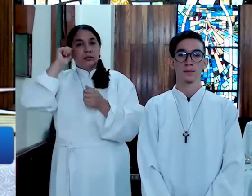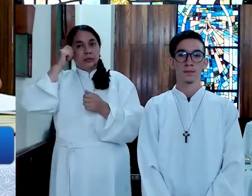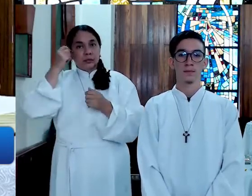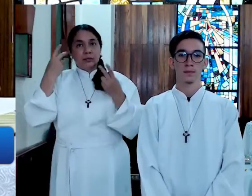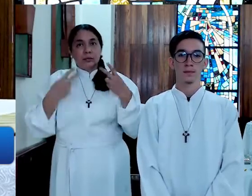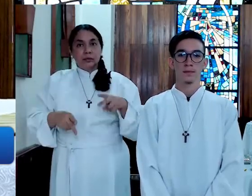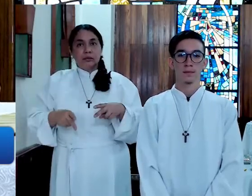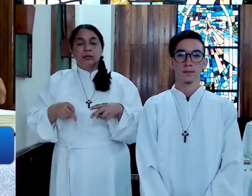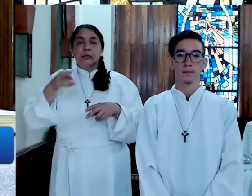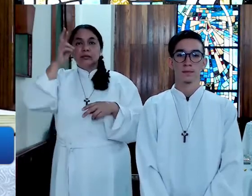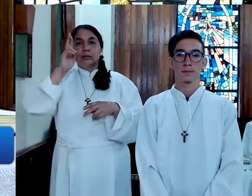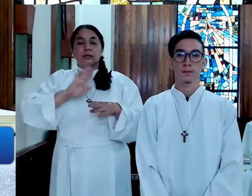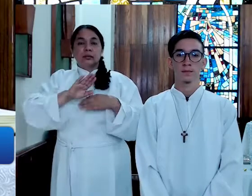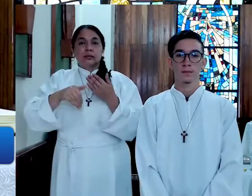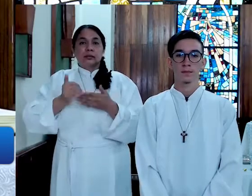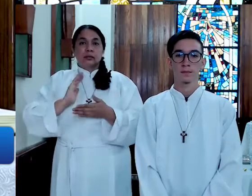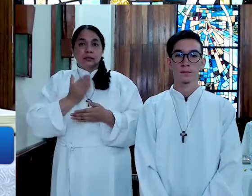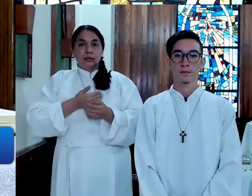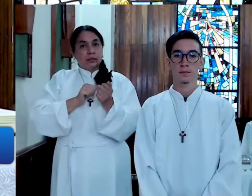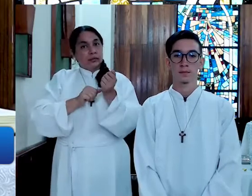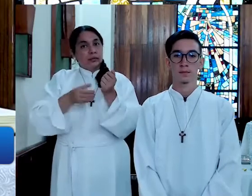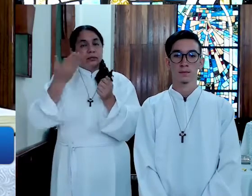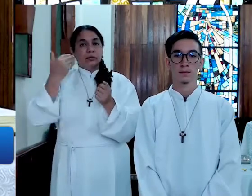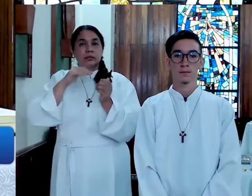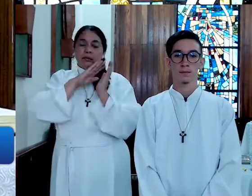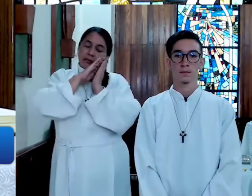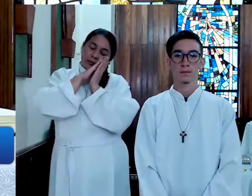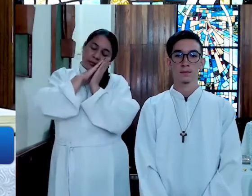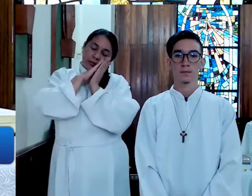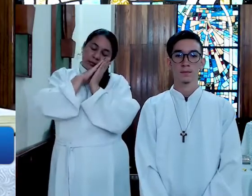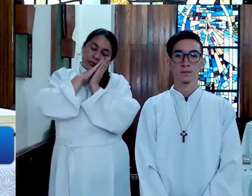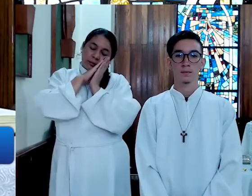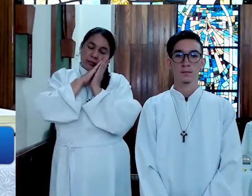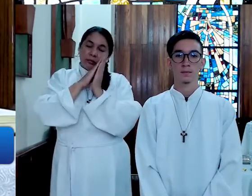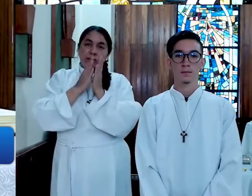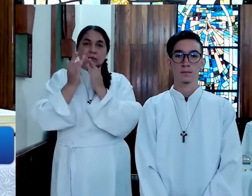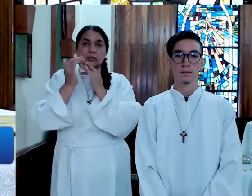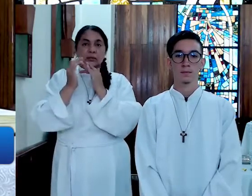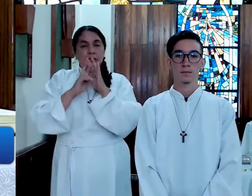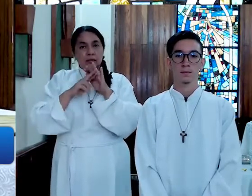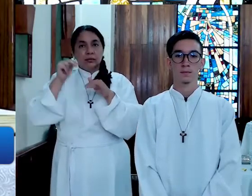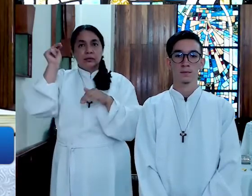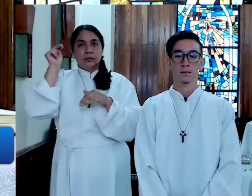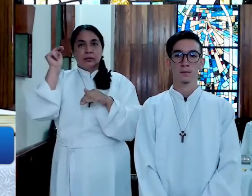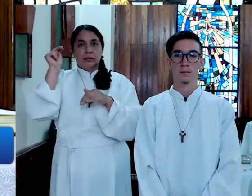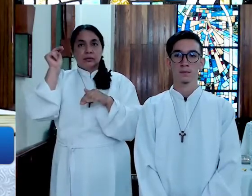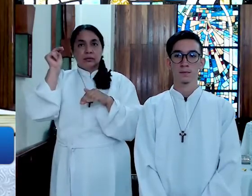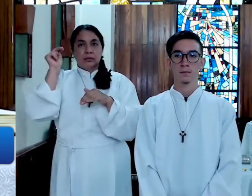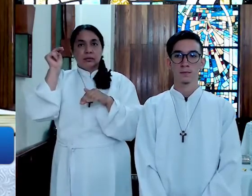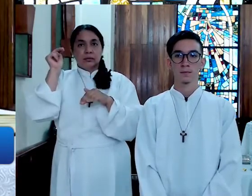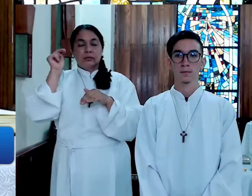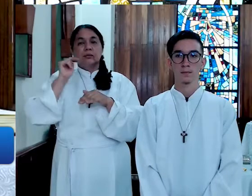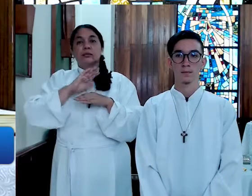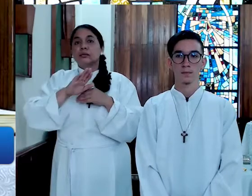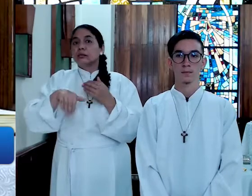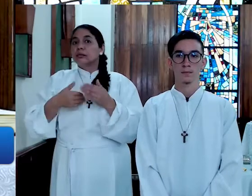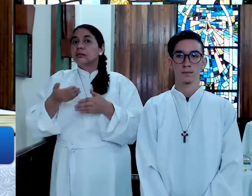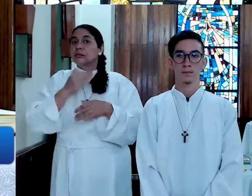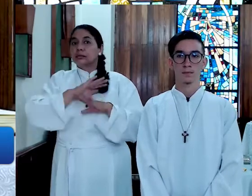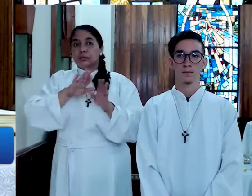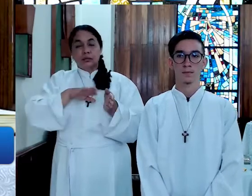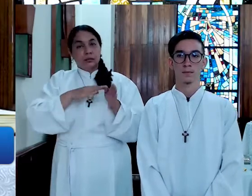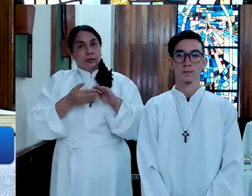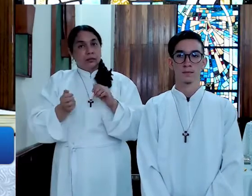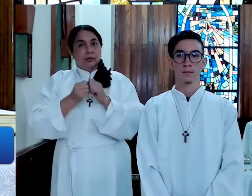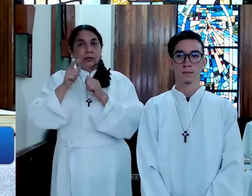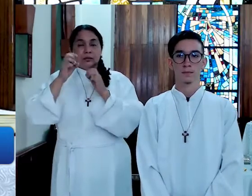Acuérdate también de nuestros hermanos que durmieron en la esperanza de la resurrección y de todos los que han